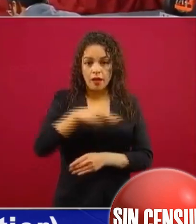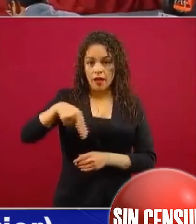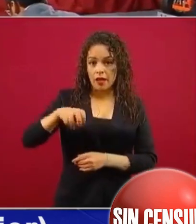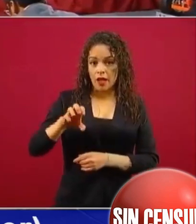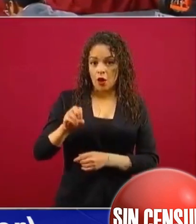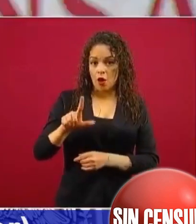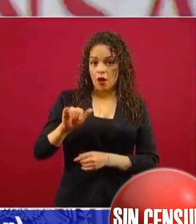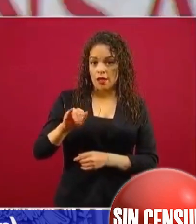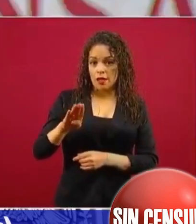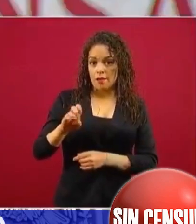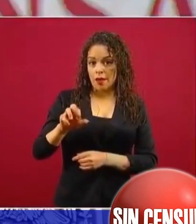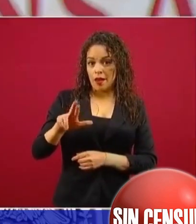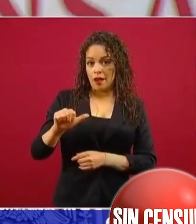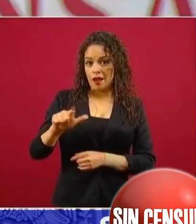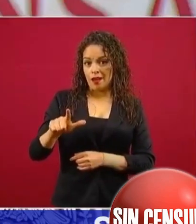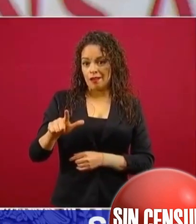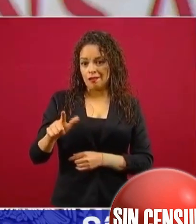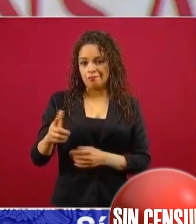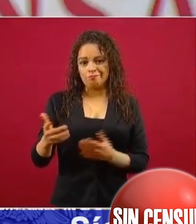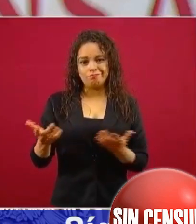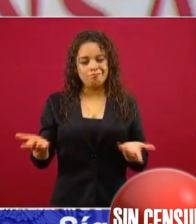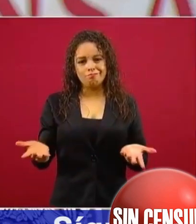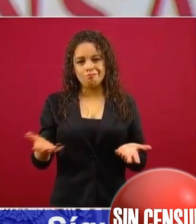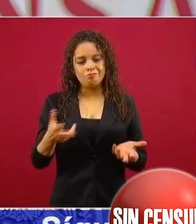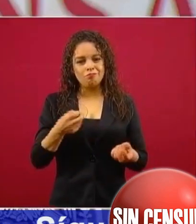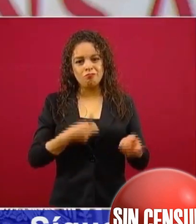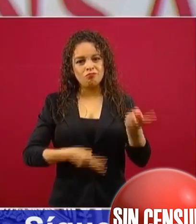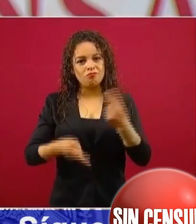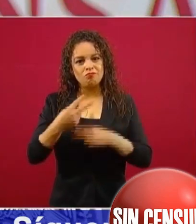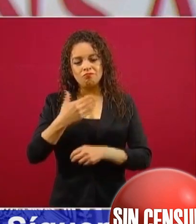no produce bienestar,